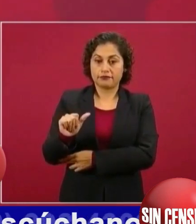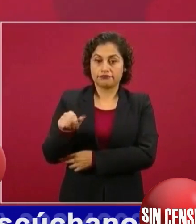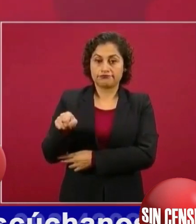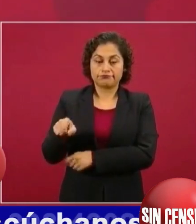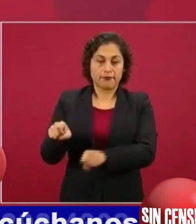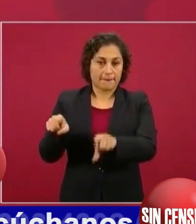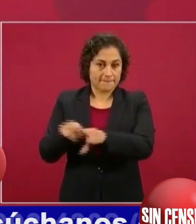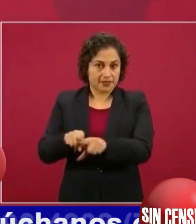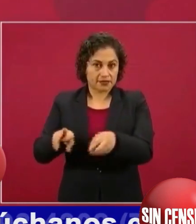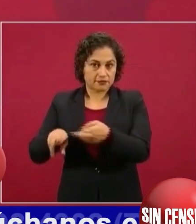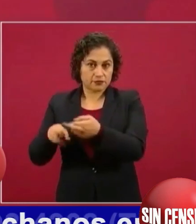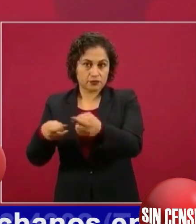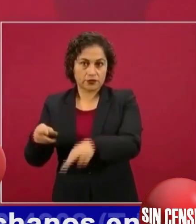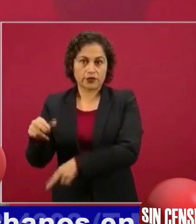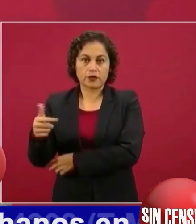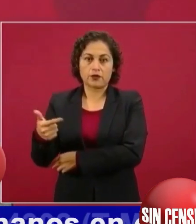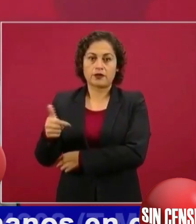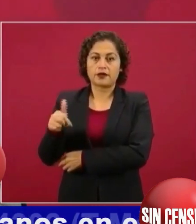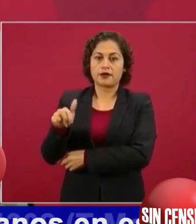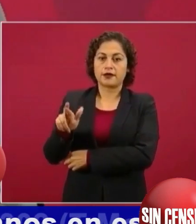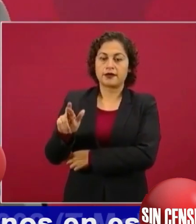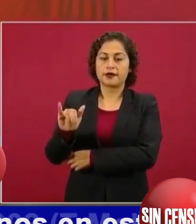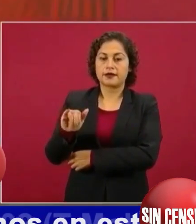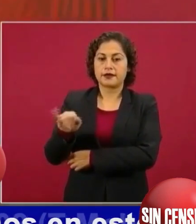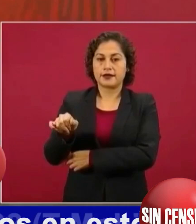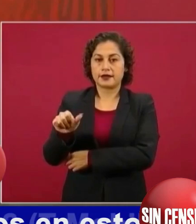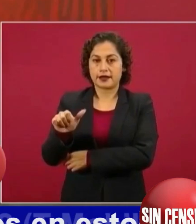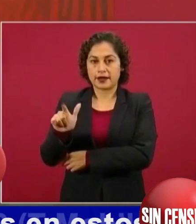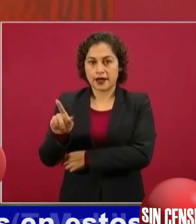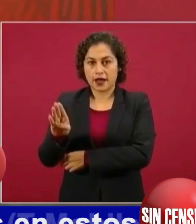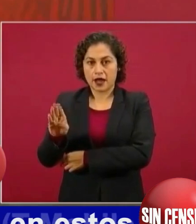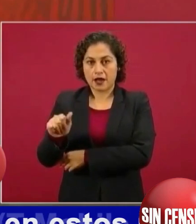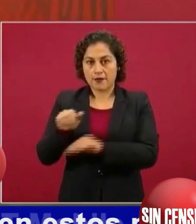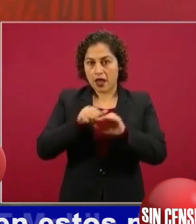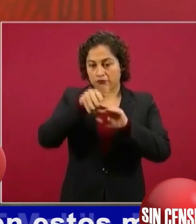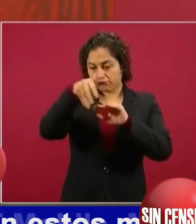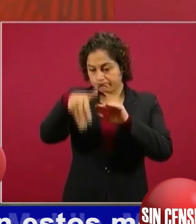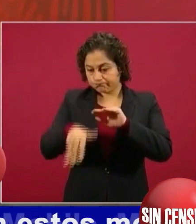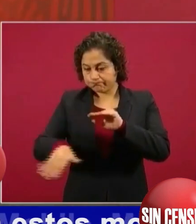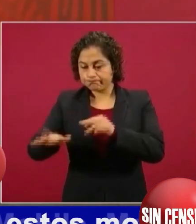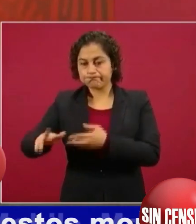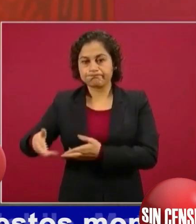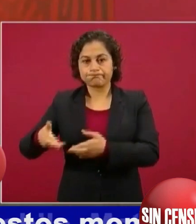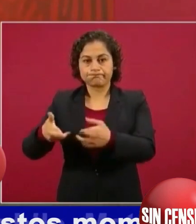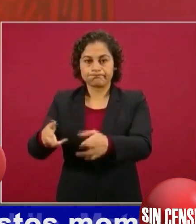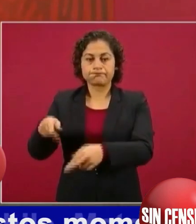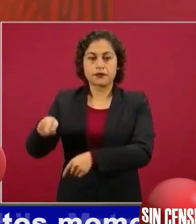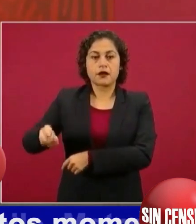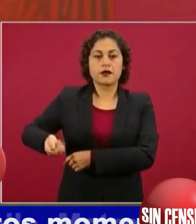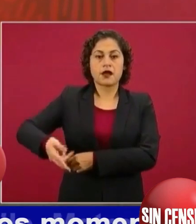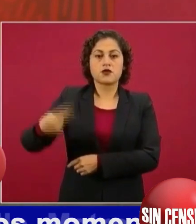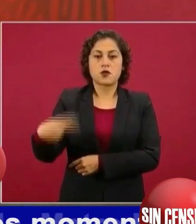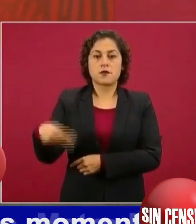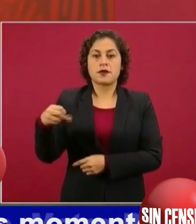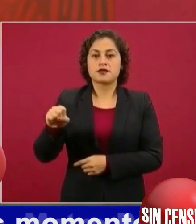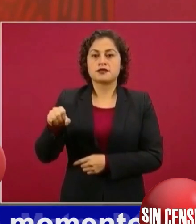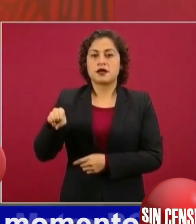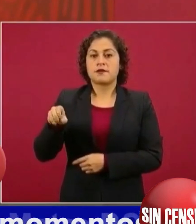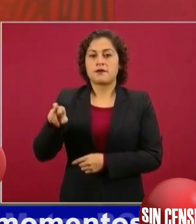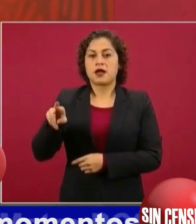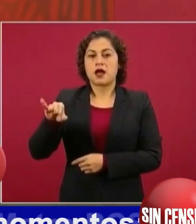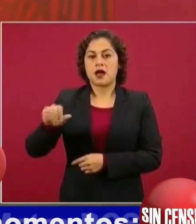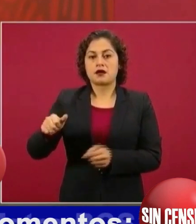Grijalva, del Peñita hacia abajo, se conoce como Samaria, es el río